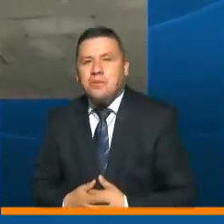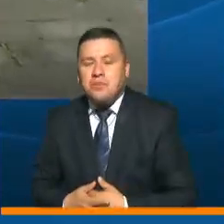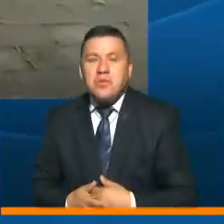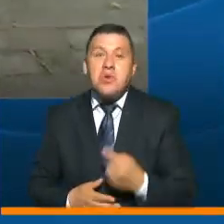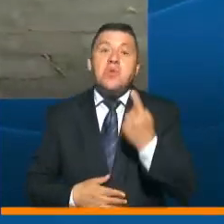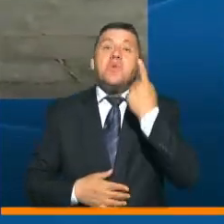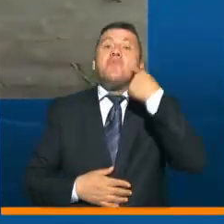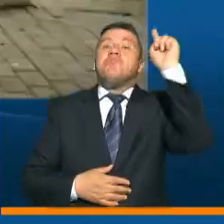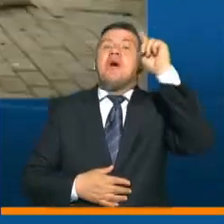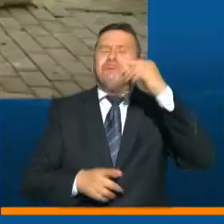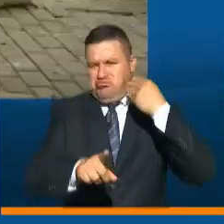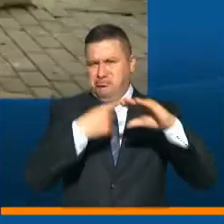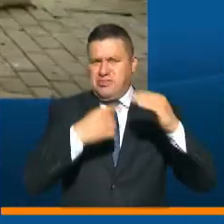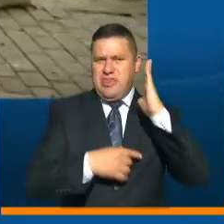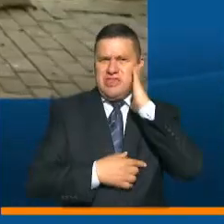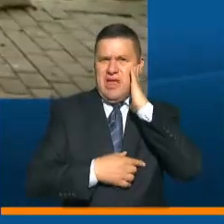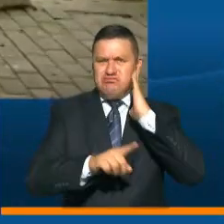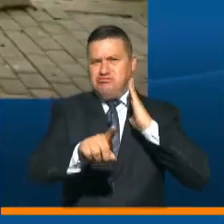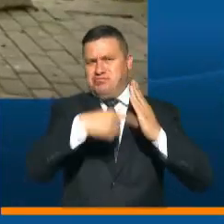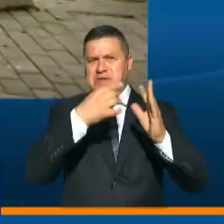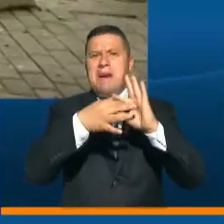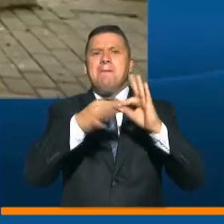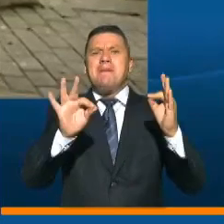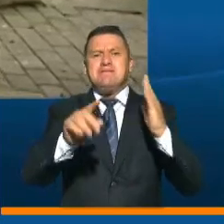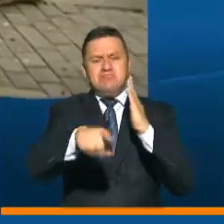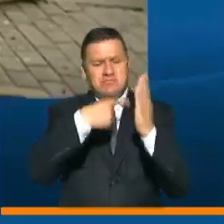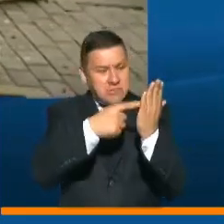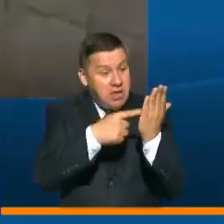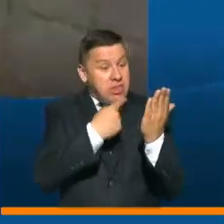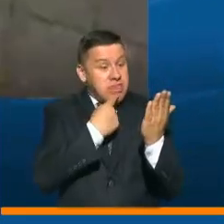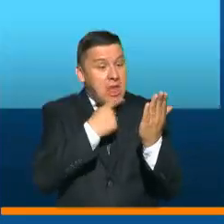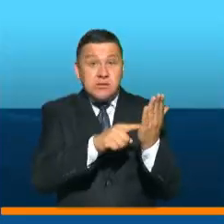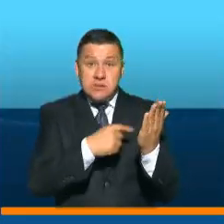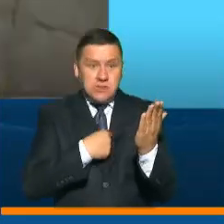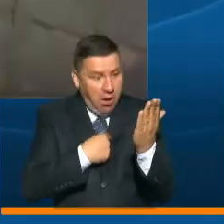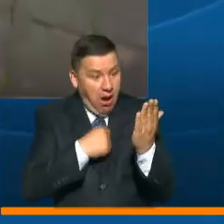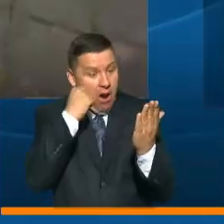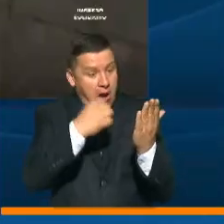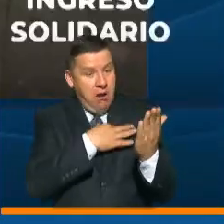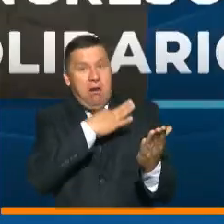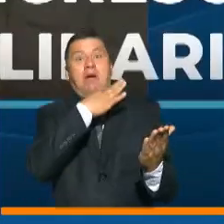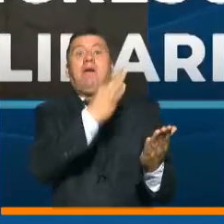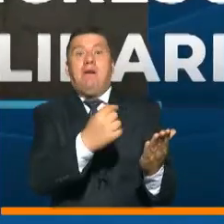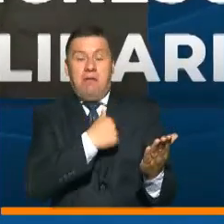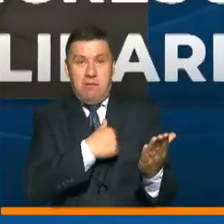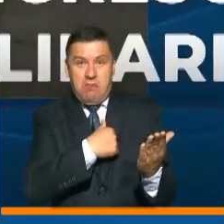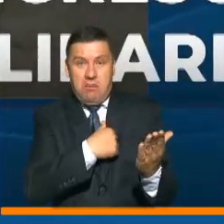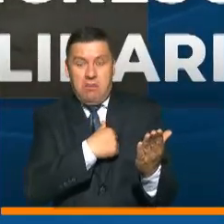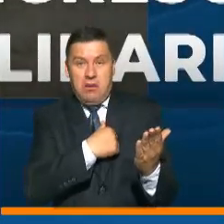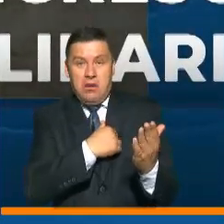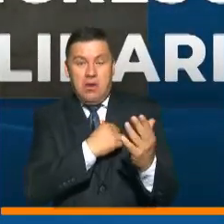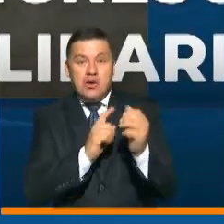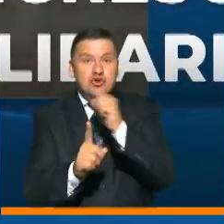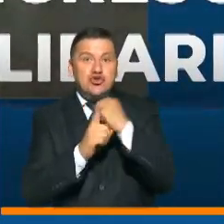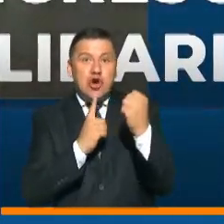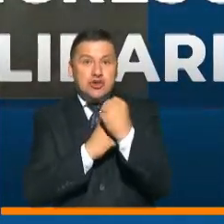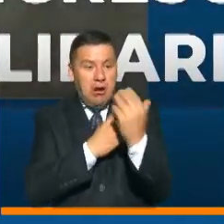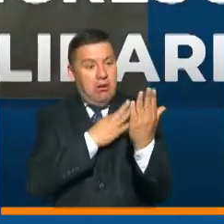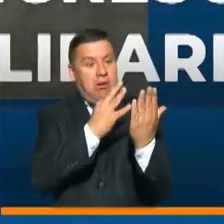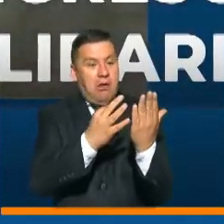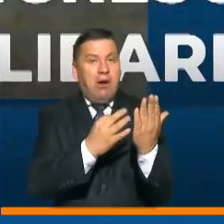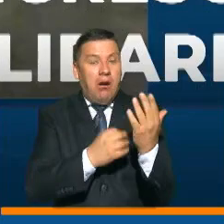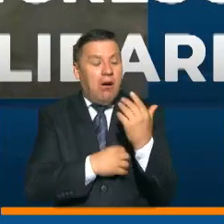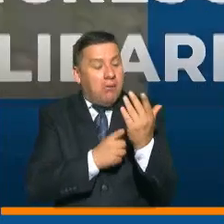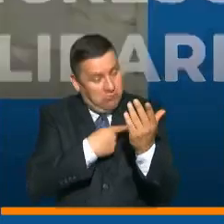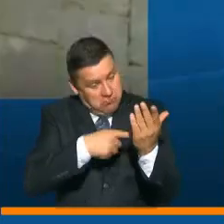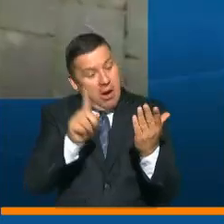día me llega un mensaje de texto a mi teléfono pues donde me anuncia que soy beneficiario del programa y puedo hacer retiro